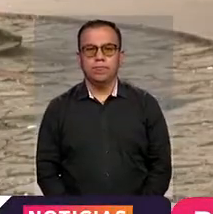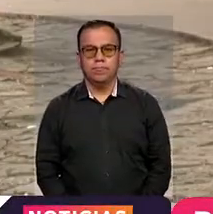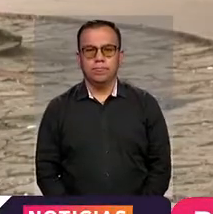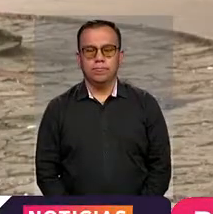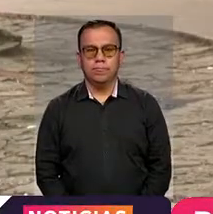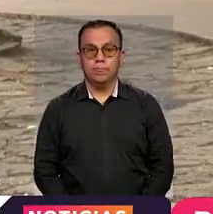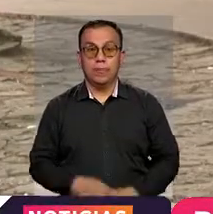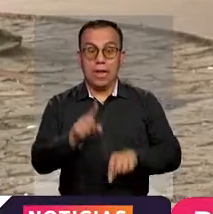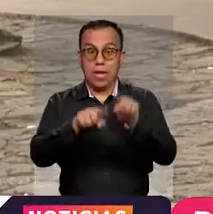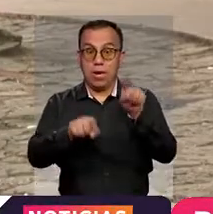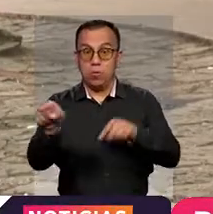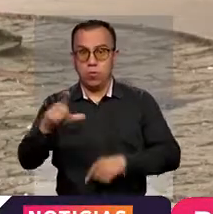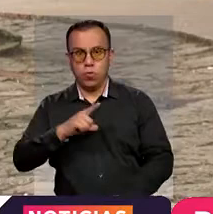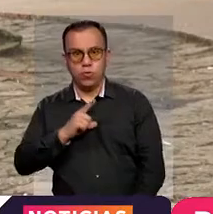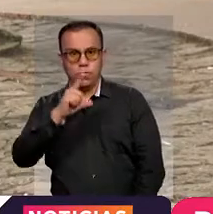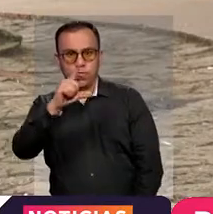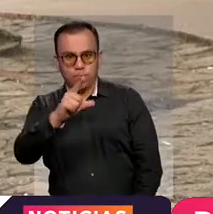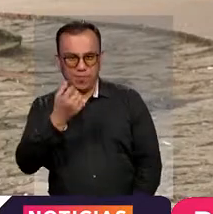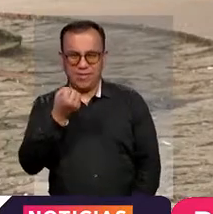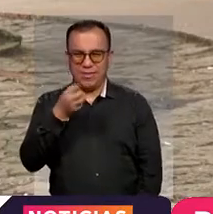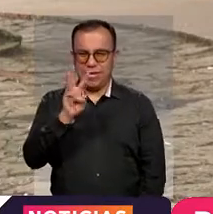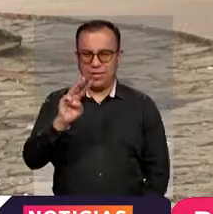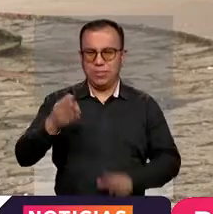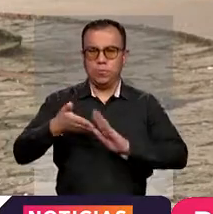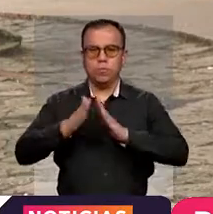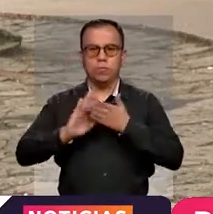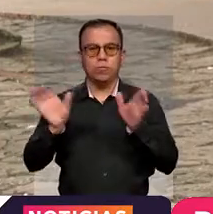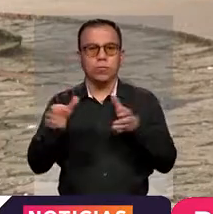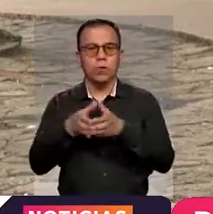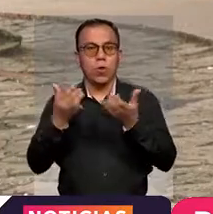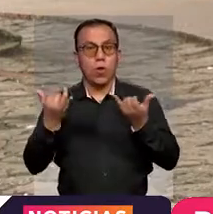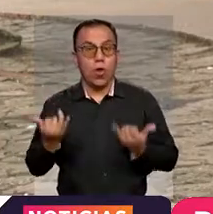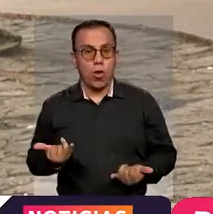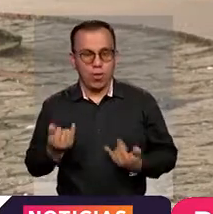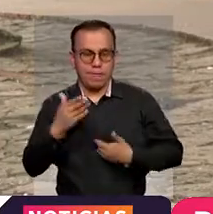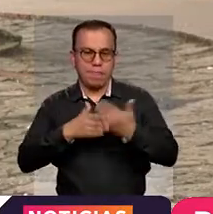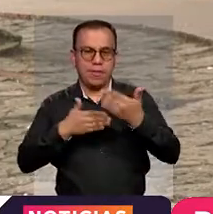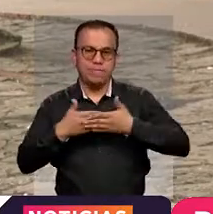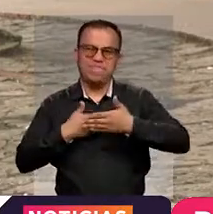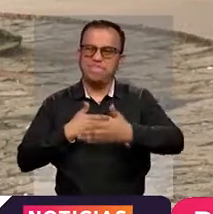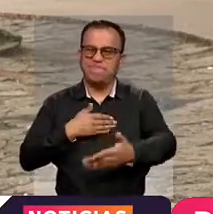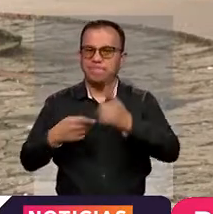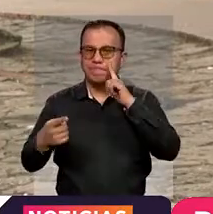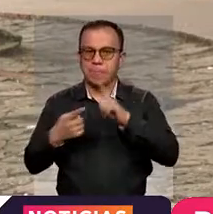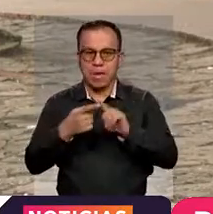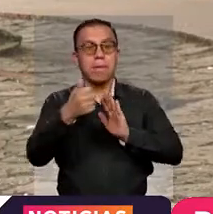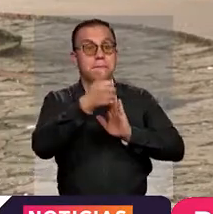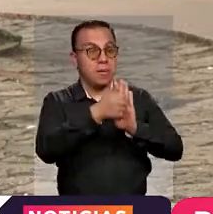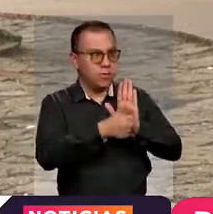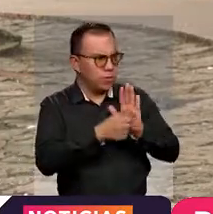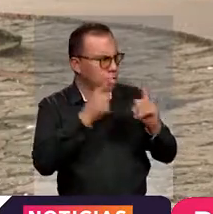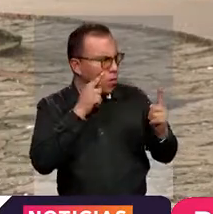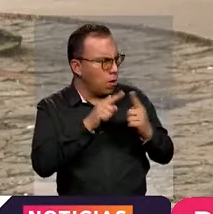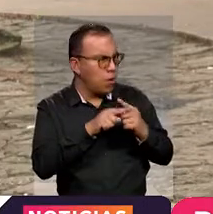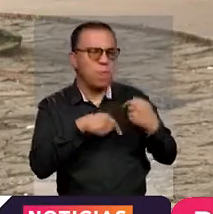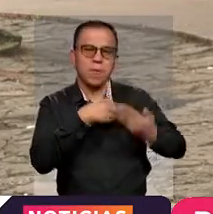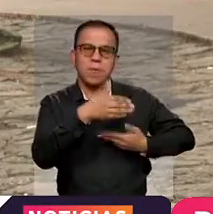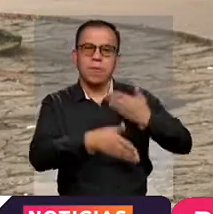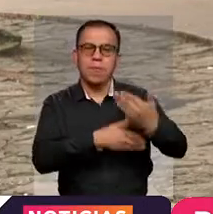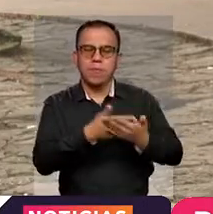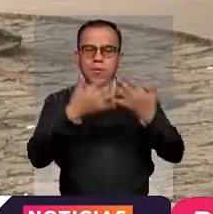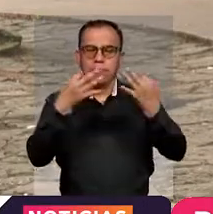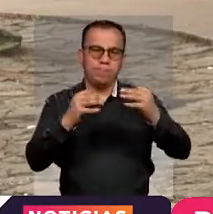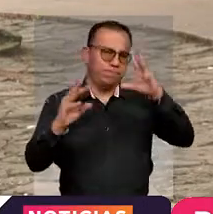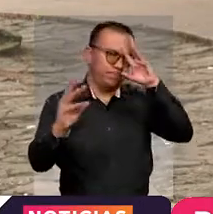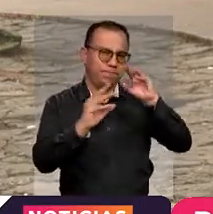Y según algunos líderes de las 13 comunidades indígenas, hoy se llevará a cabo un encuentro con la personería de Bogotá para llegar